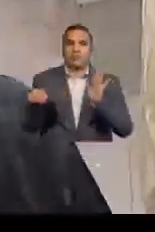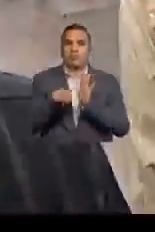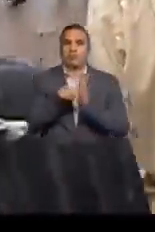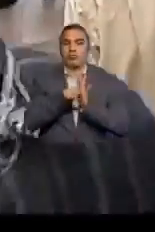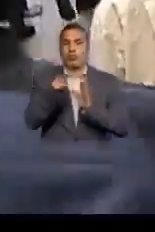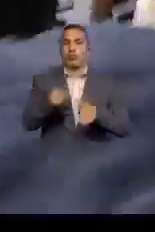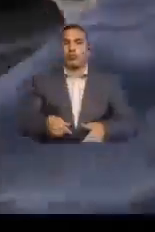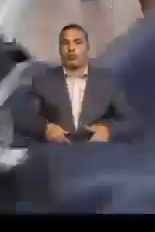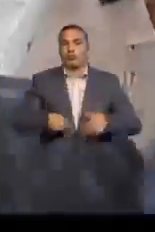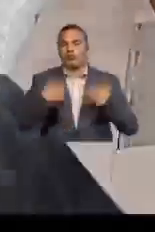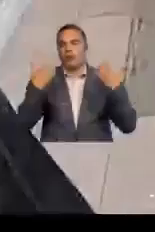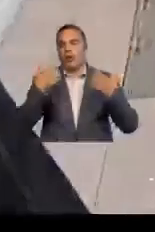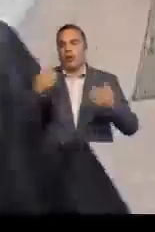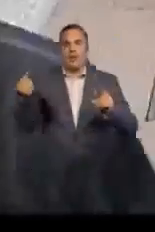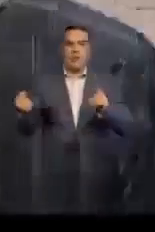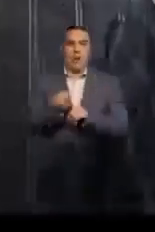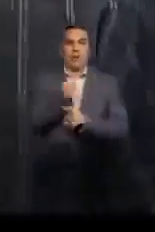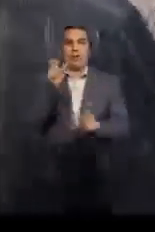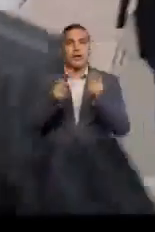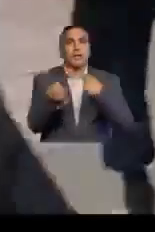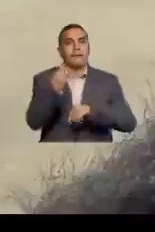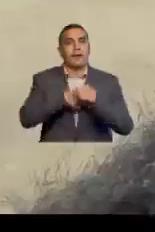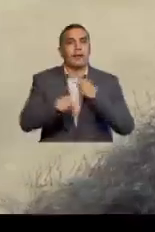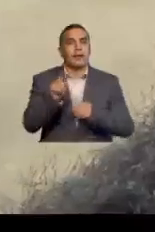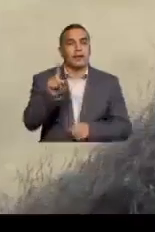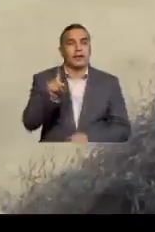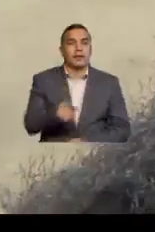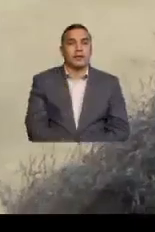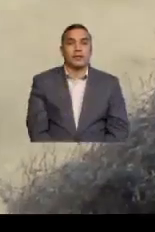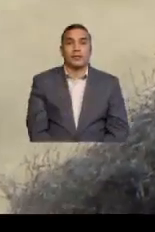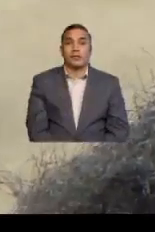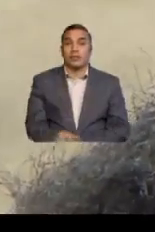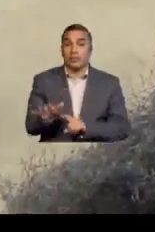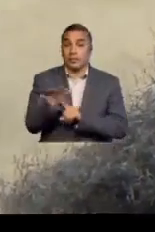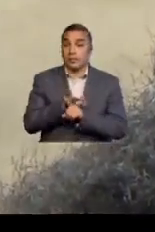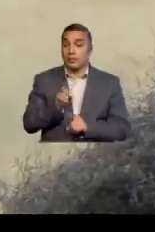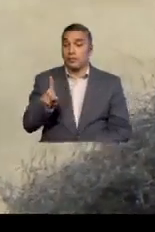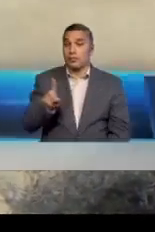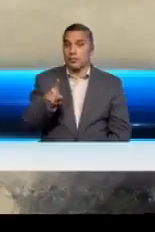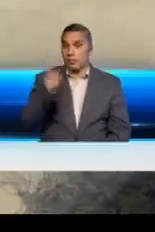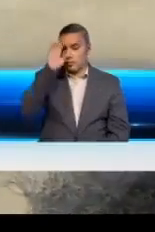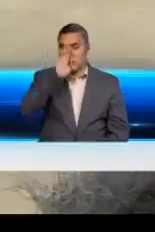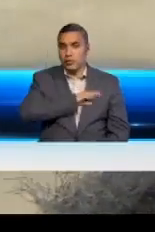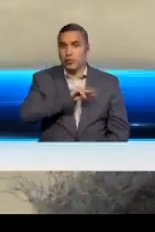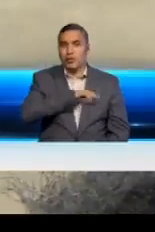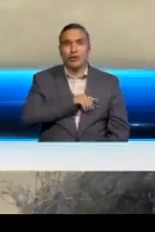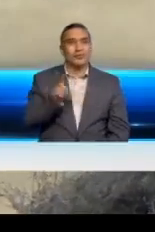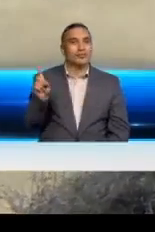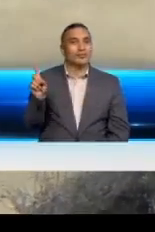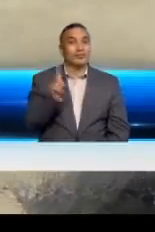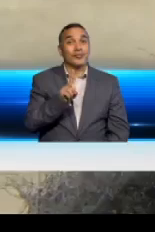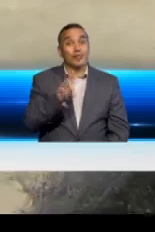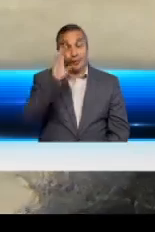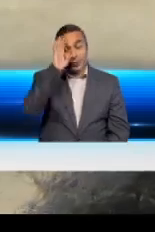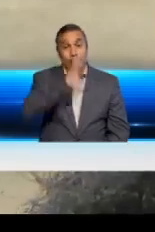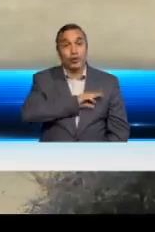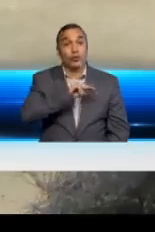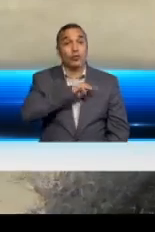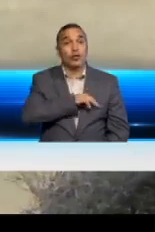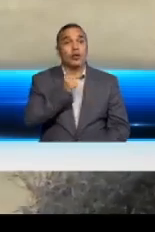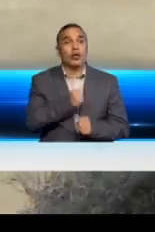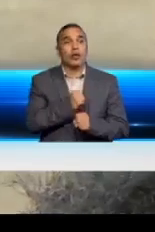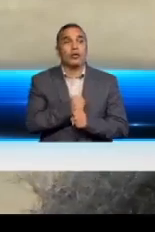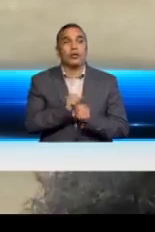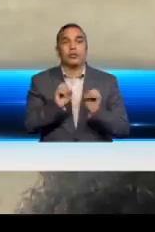uso extremo de la fuerza y maltrato a los vendedores. El abuso no viene de parte del metropolitano. El metropolitano actúa en base a lo